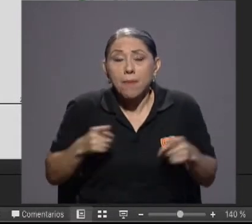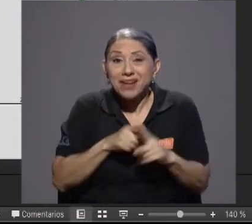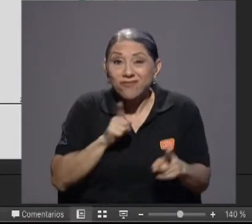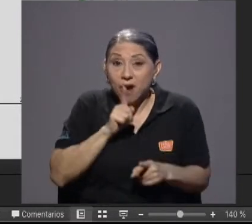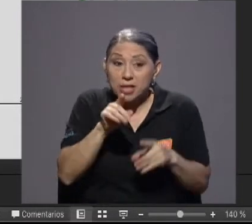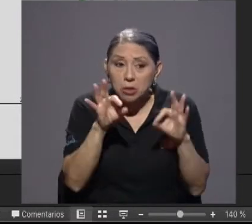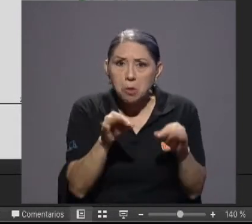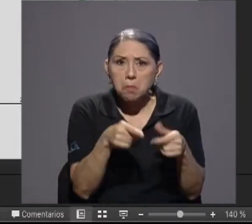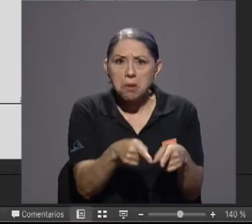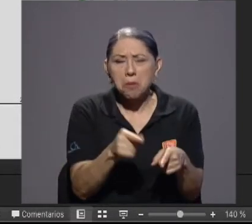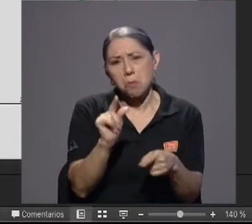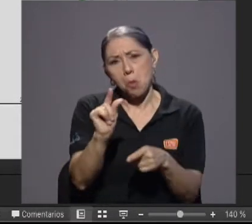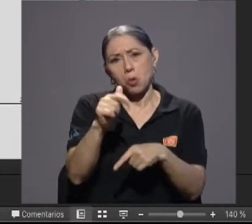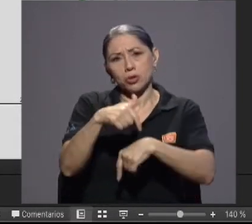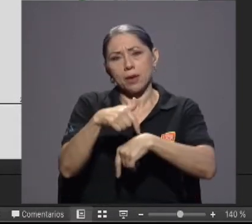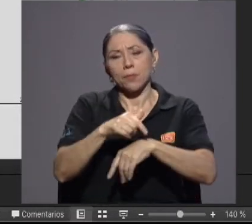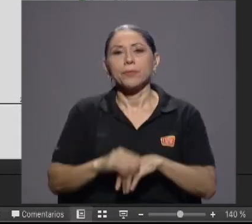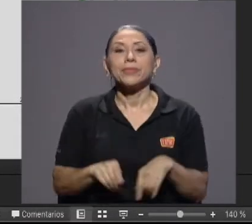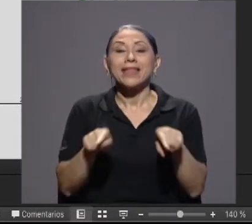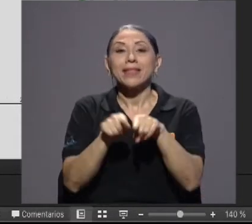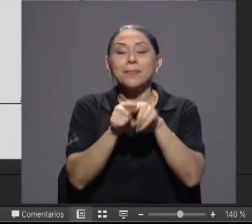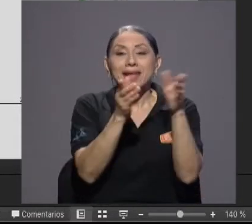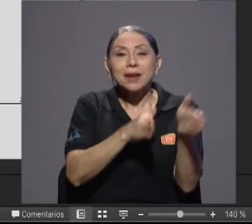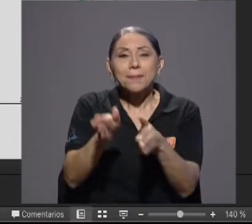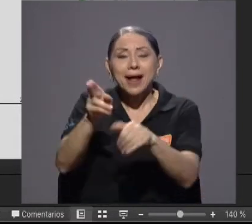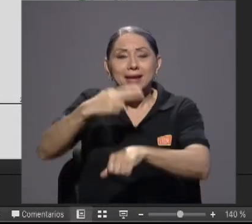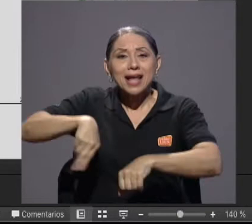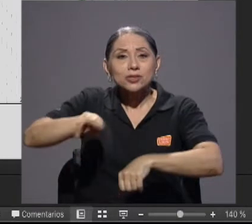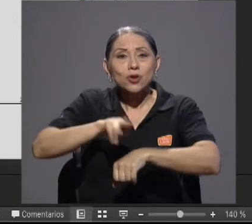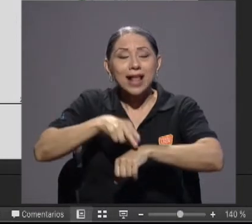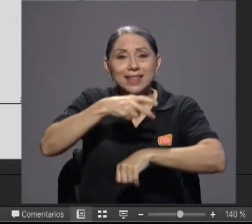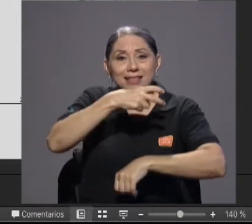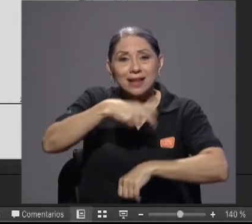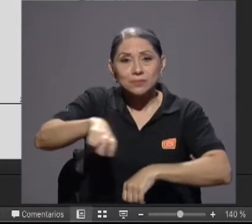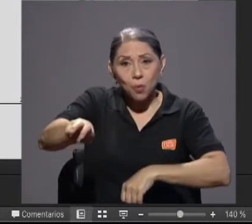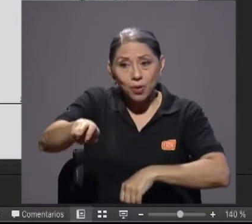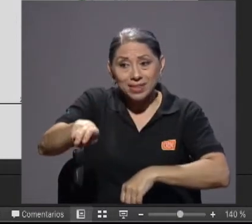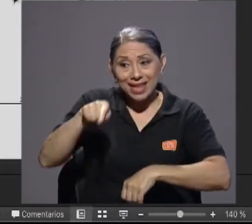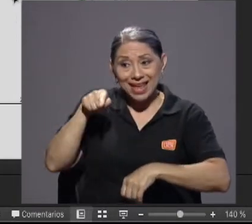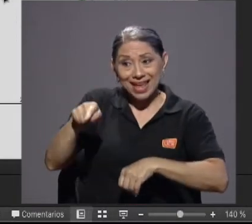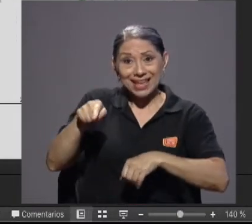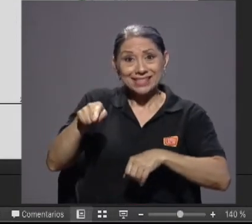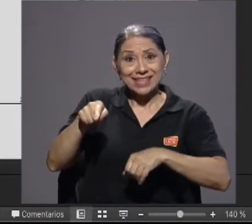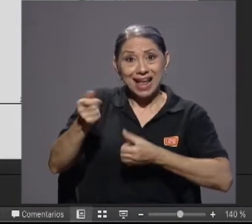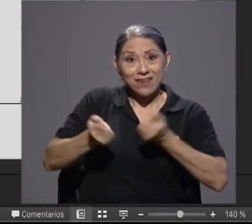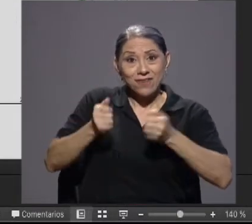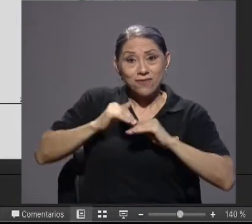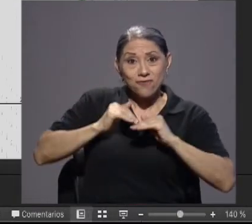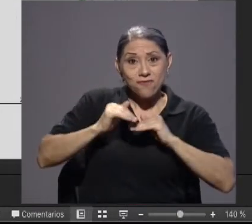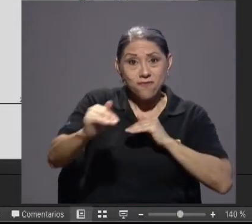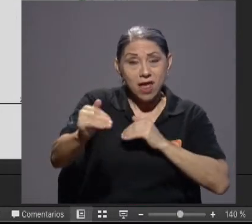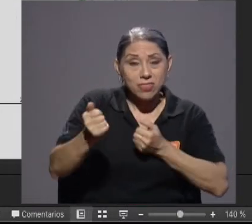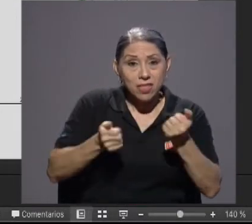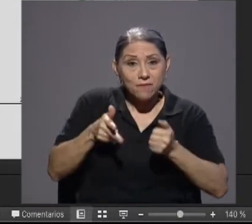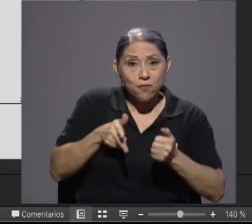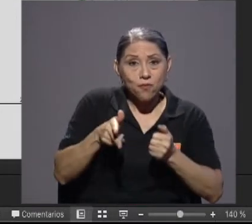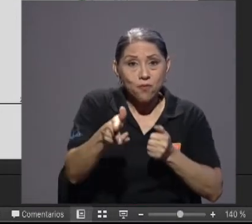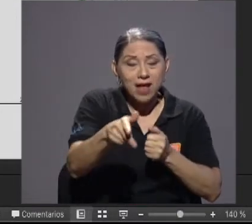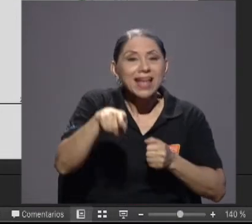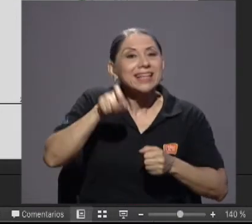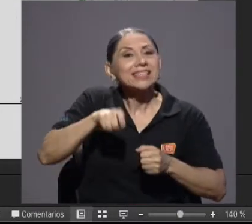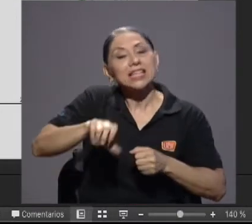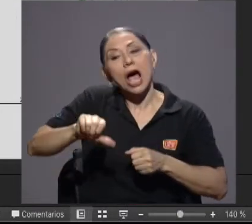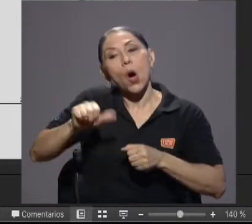Nacional de Transporte requiere, además de la red estratégica de alta velocidad, también una red complementaria, y parte de esa red complementaria